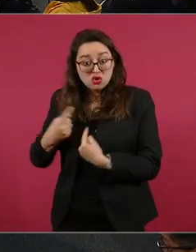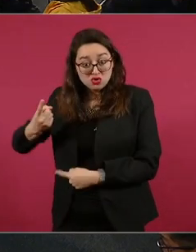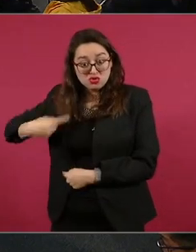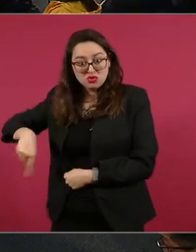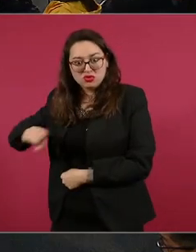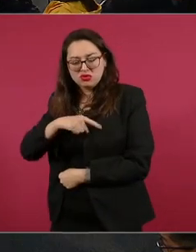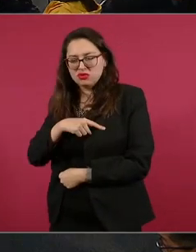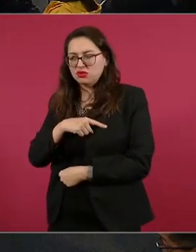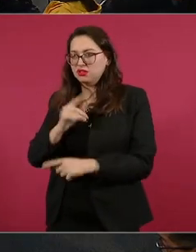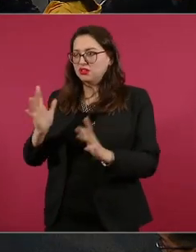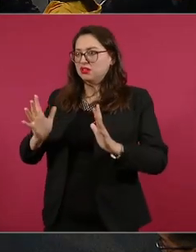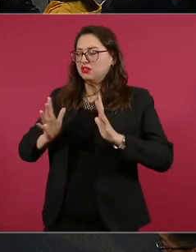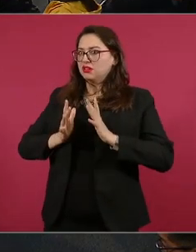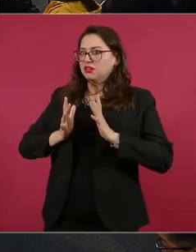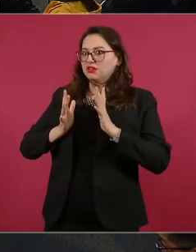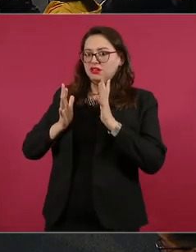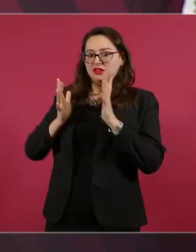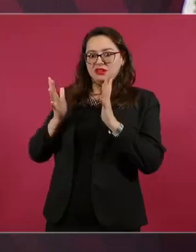Así está.